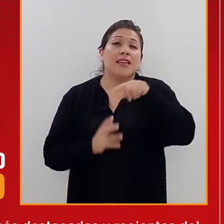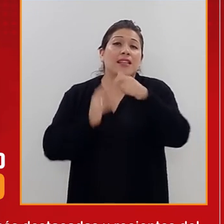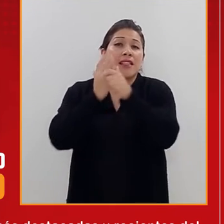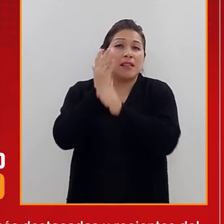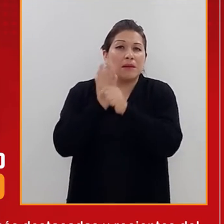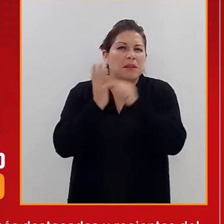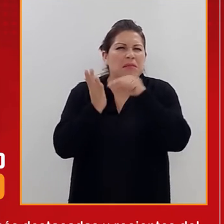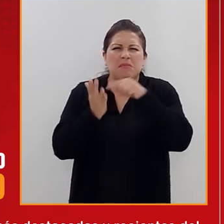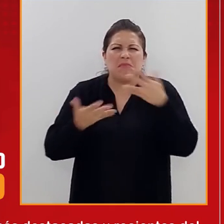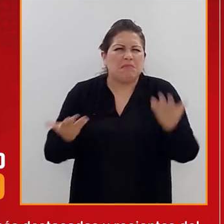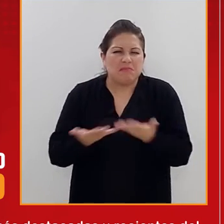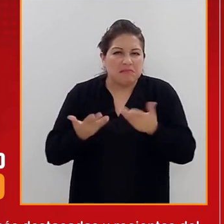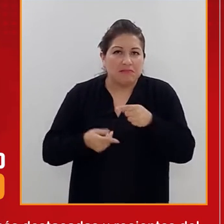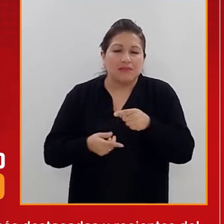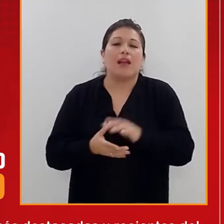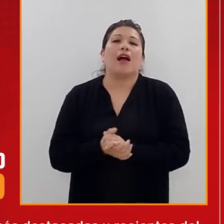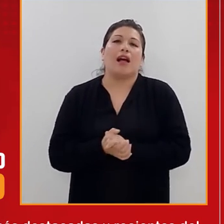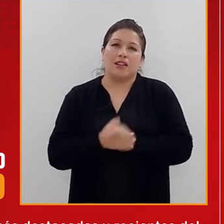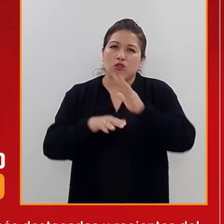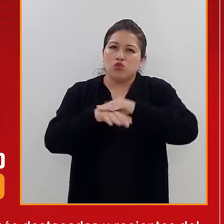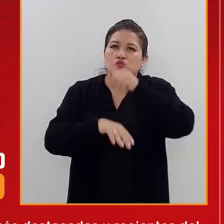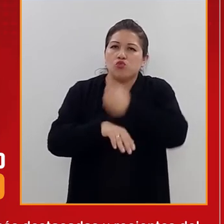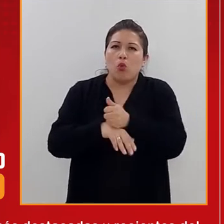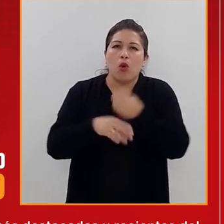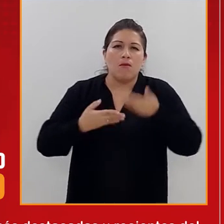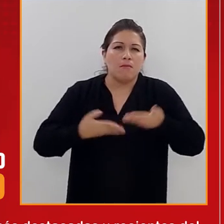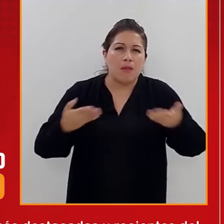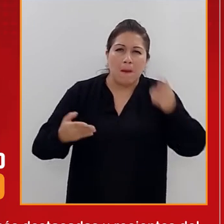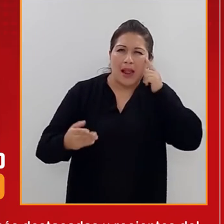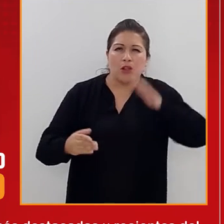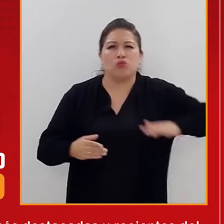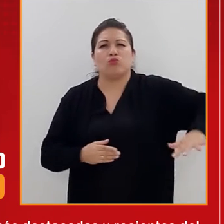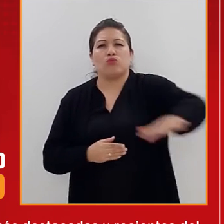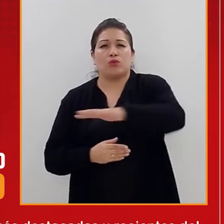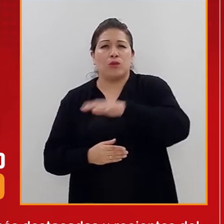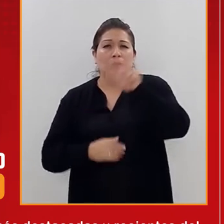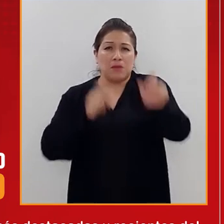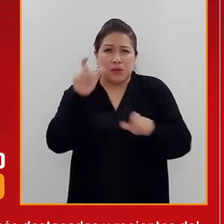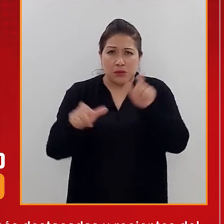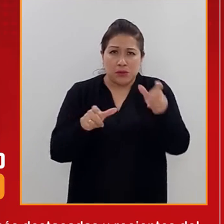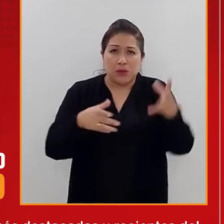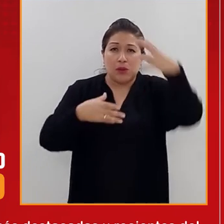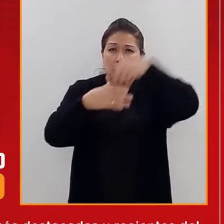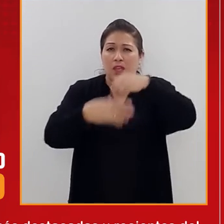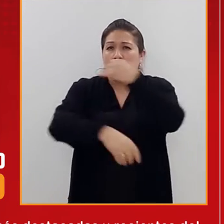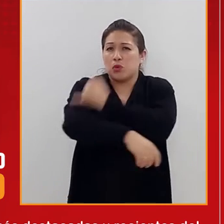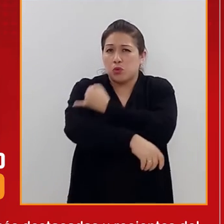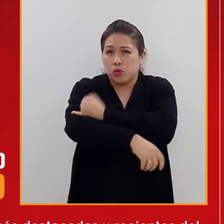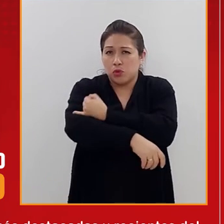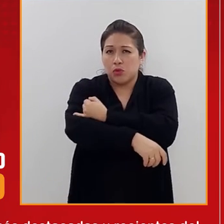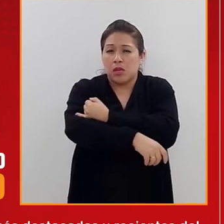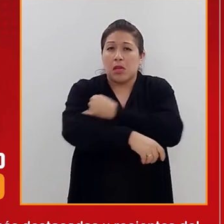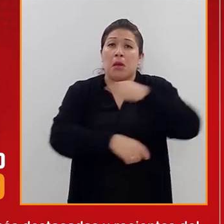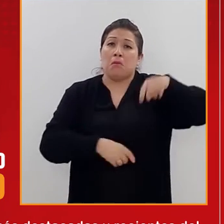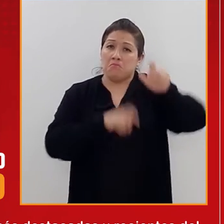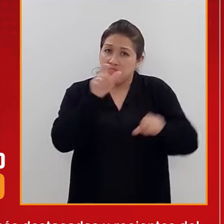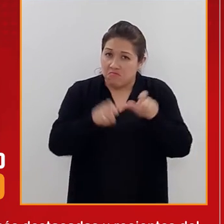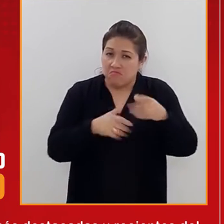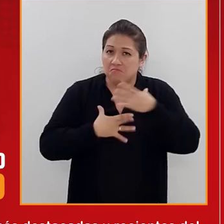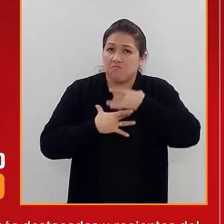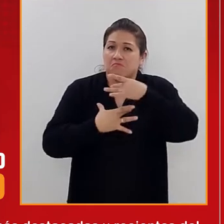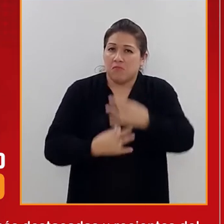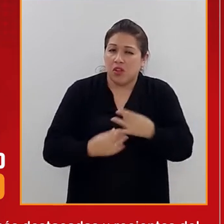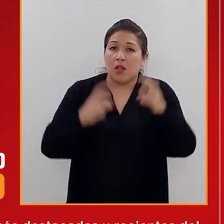Perú. El boletín constituye una herramienta de comunicación con todas las personas e instituciones vinculadas